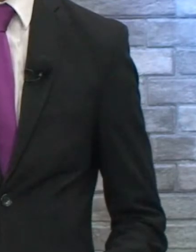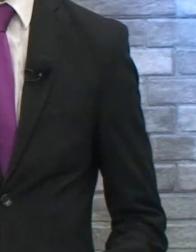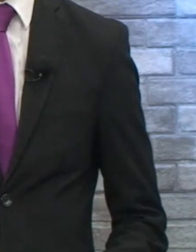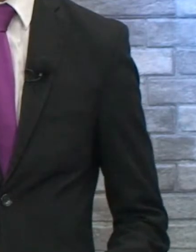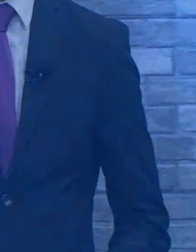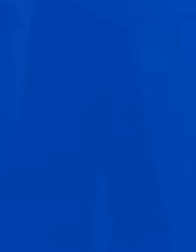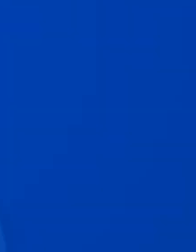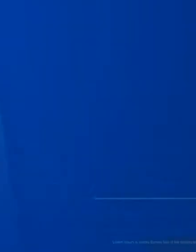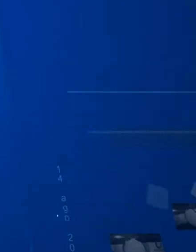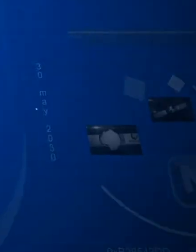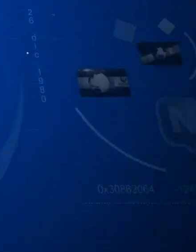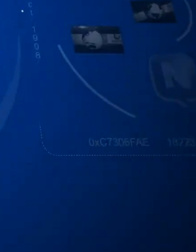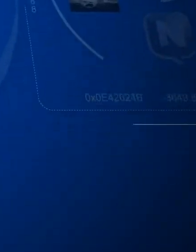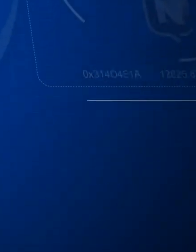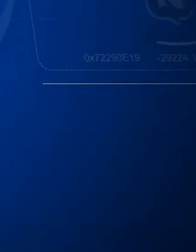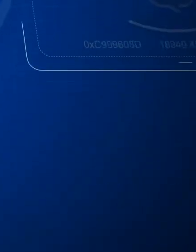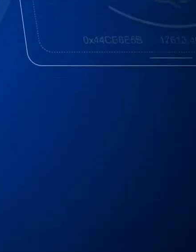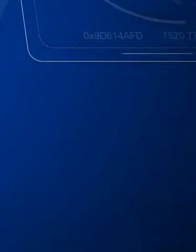él.